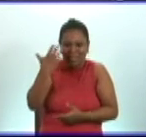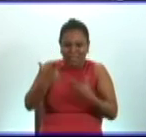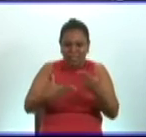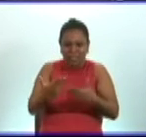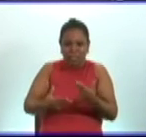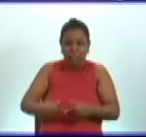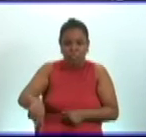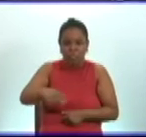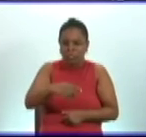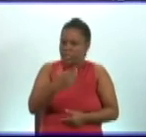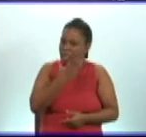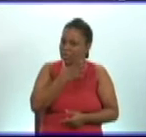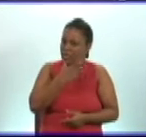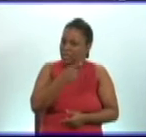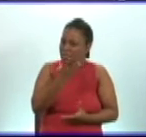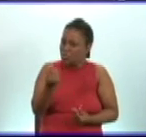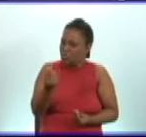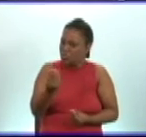usted le parece mucho?